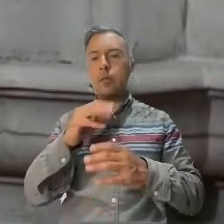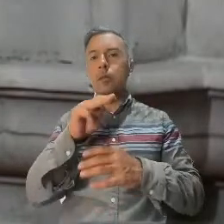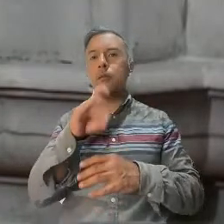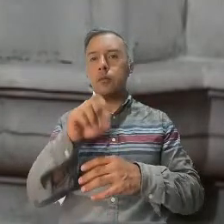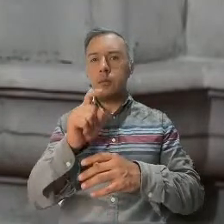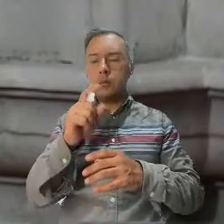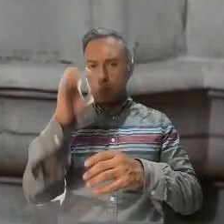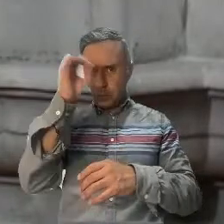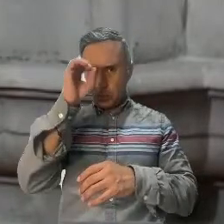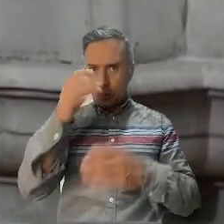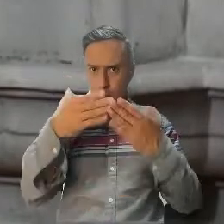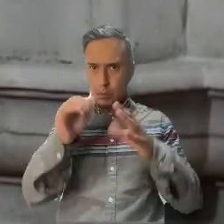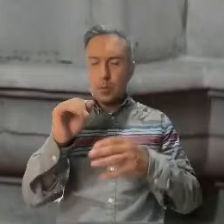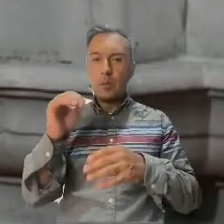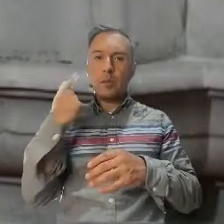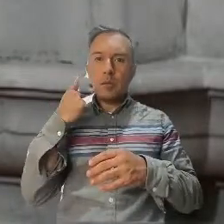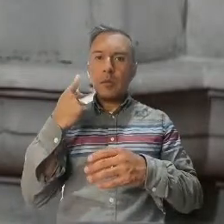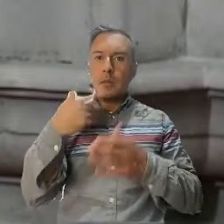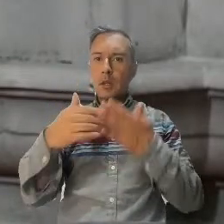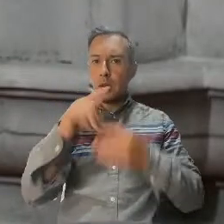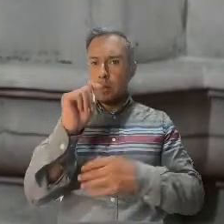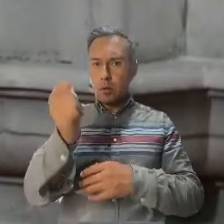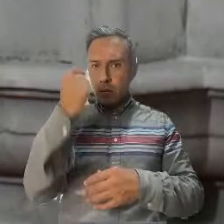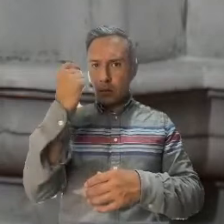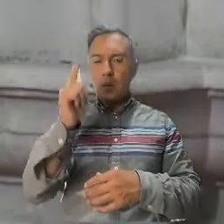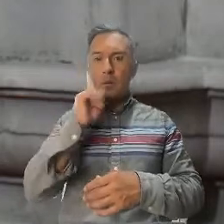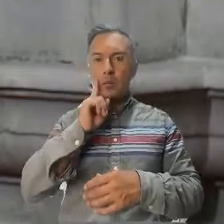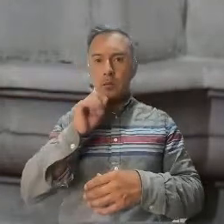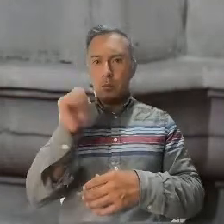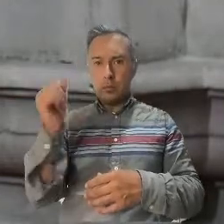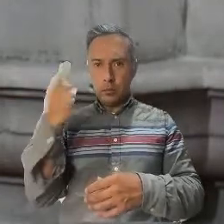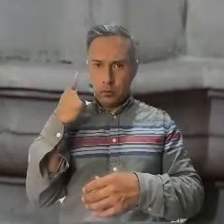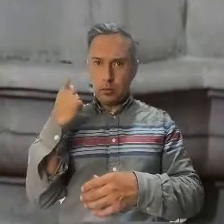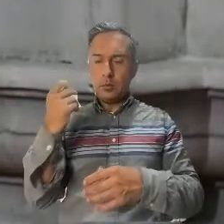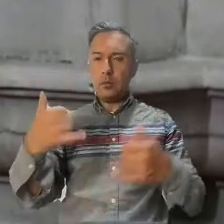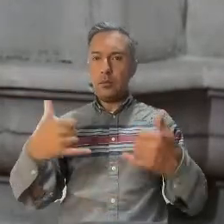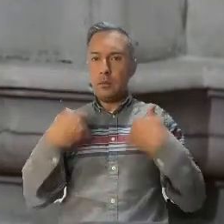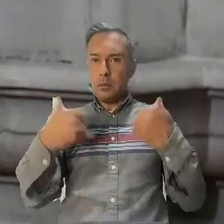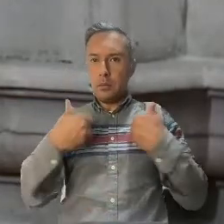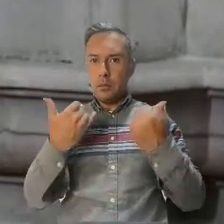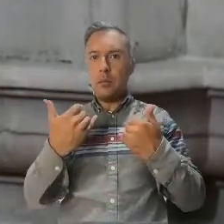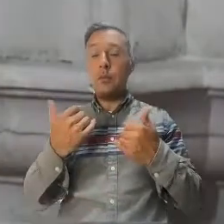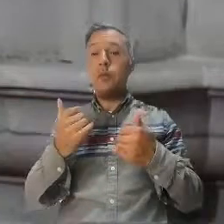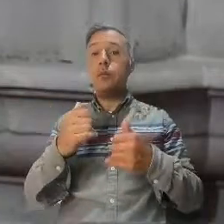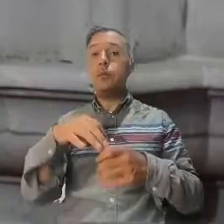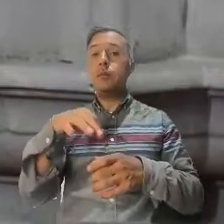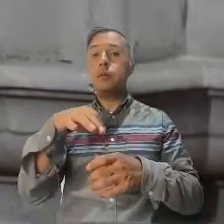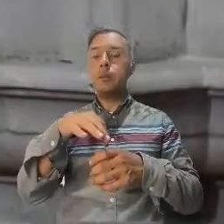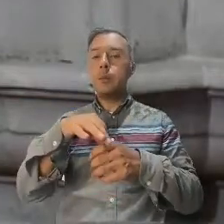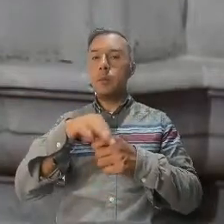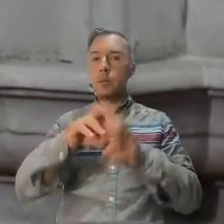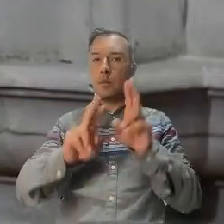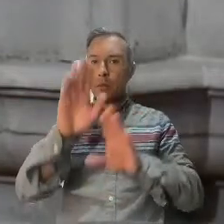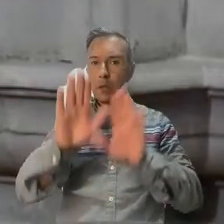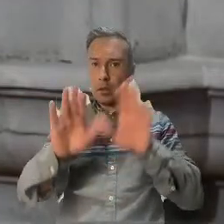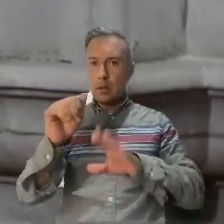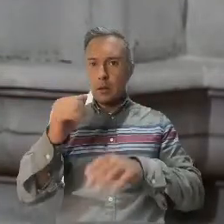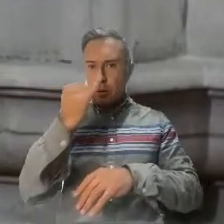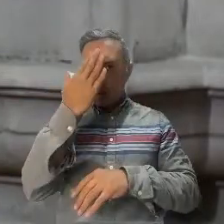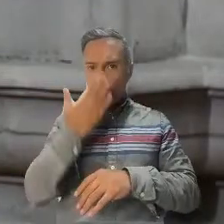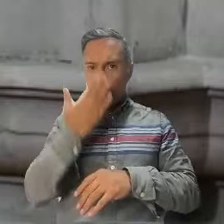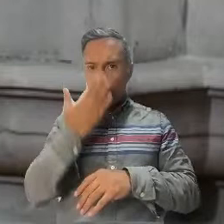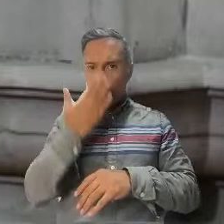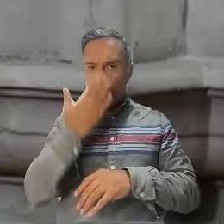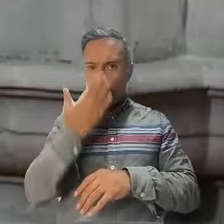pública, política y tecnologías, mujer y política, jóvenes, democratización, imagen, fortalecimiento